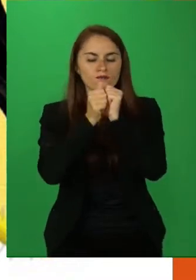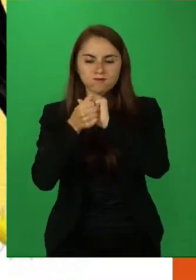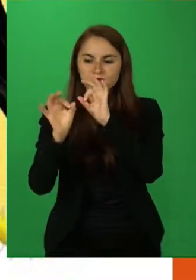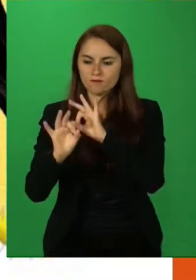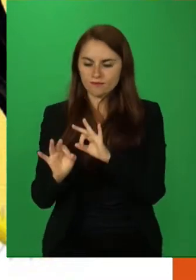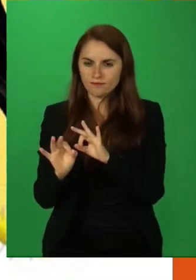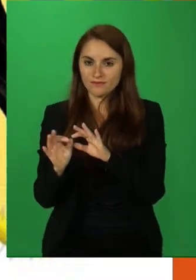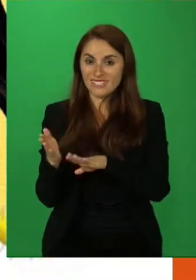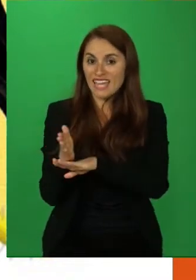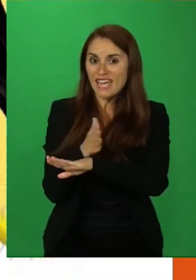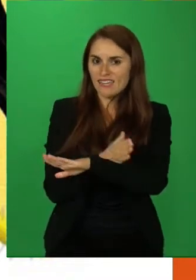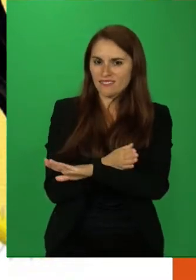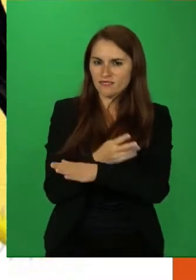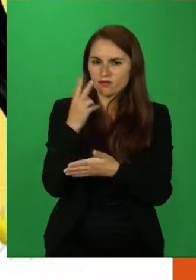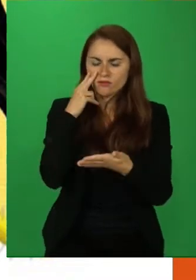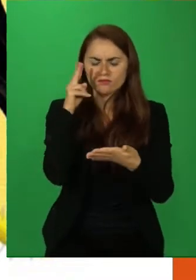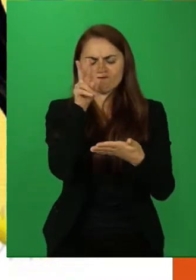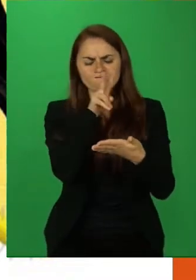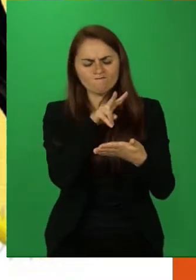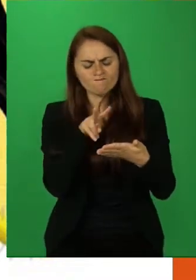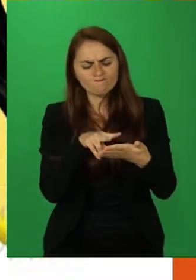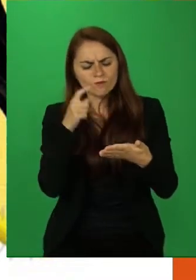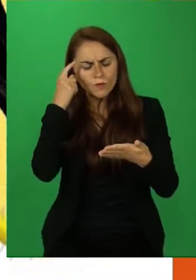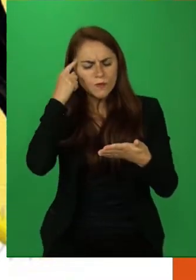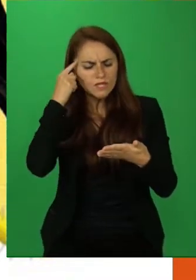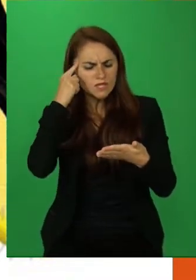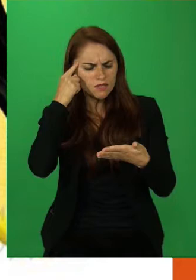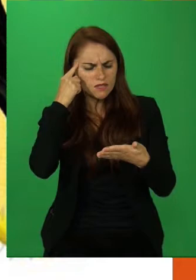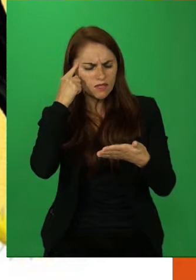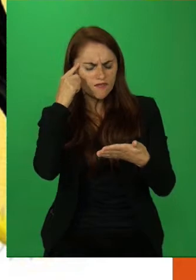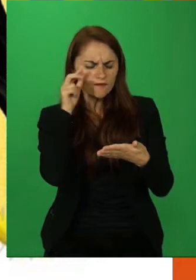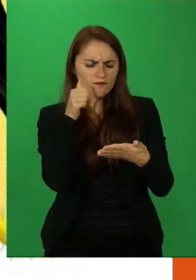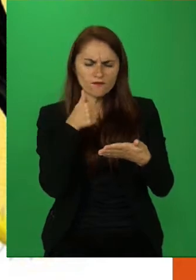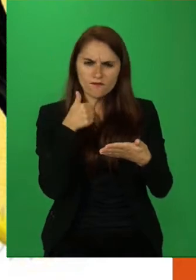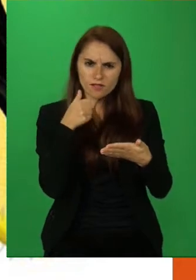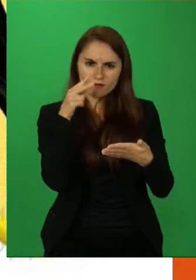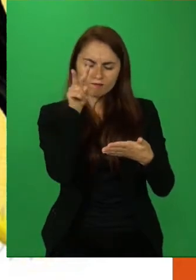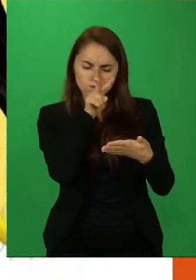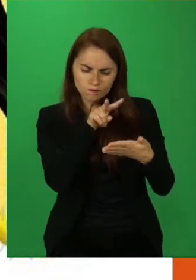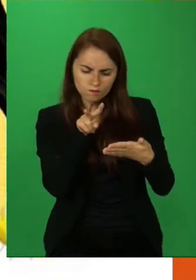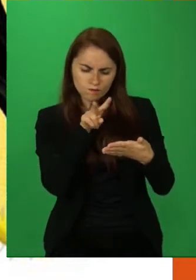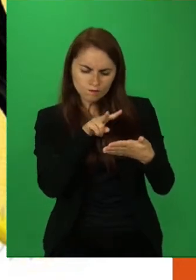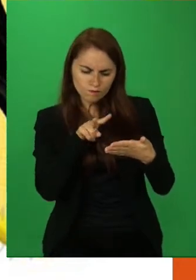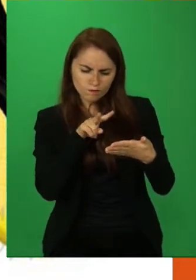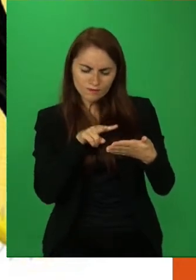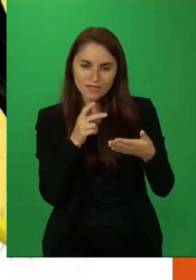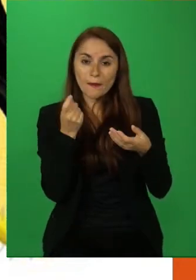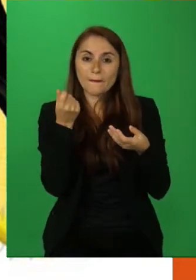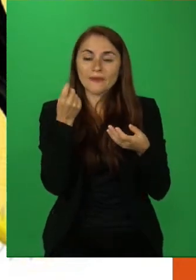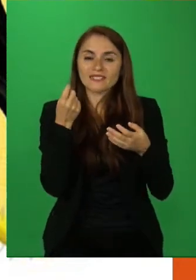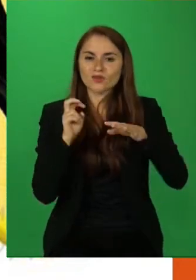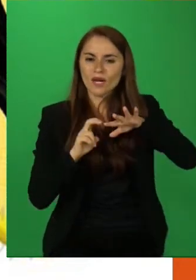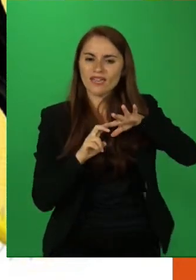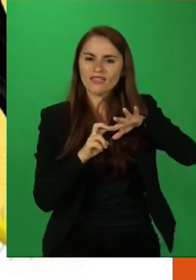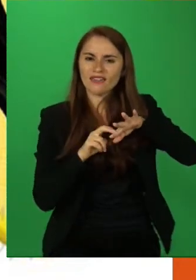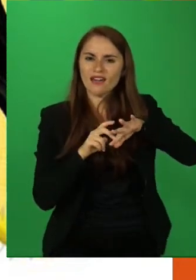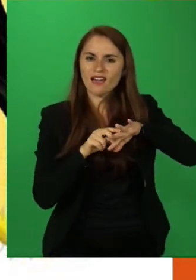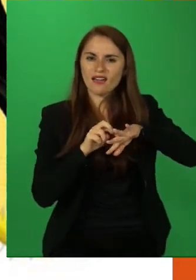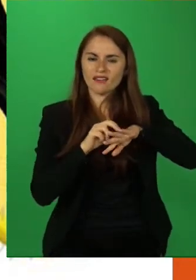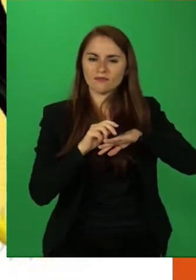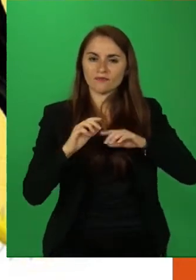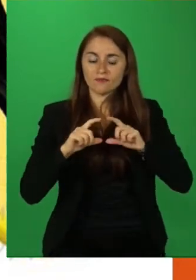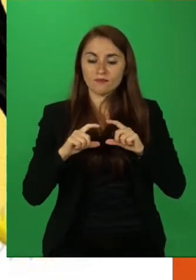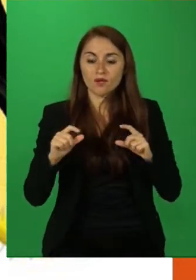primero. Por lo tanto, si te fijas, estamos como en una especie de escala. La clase 1, identificamos